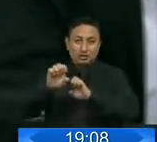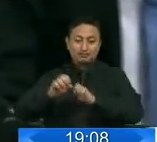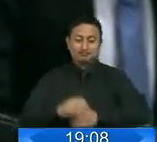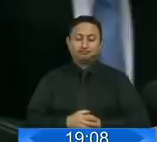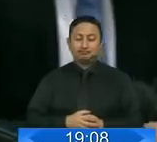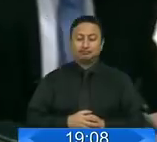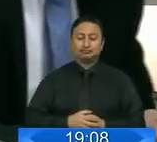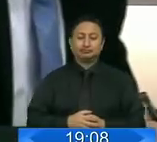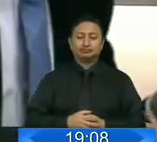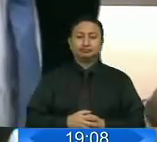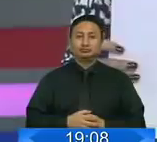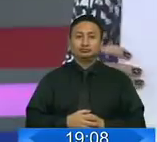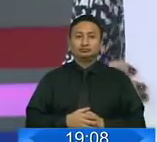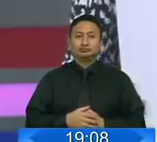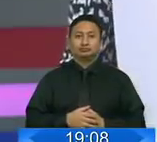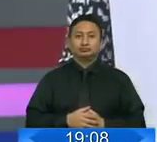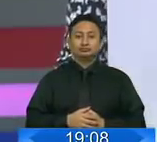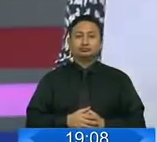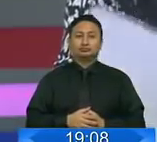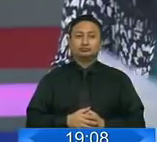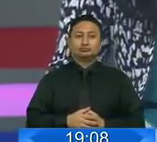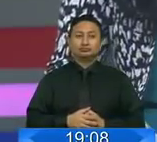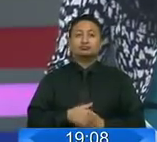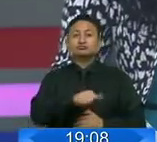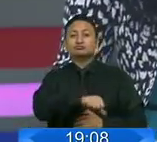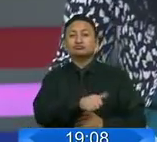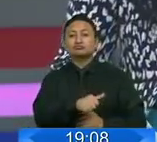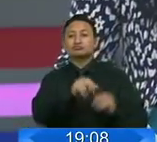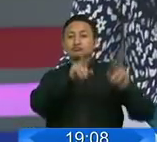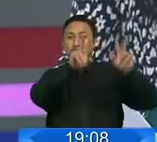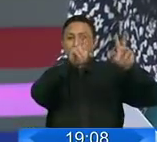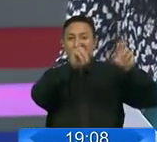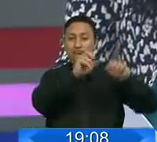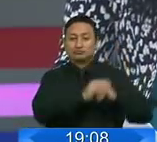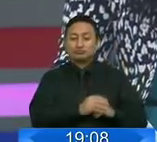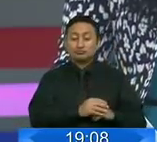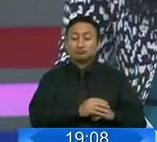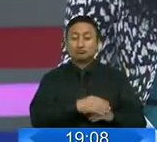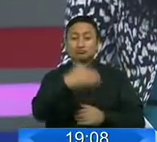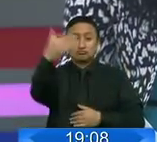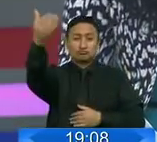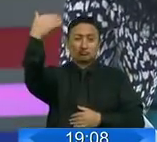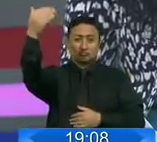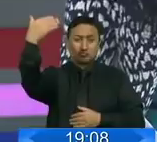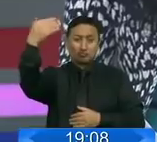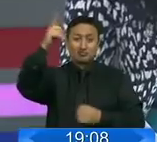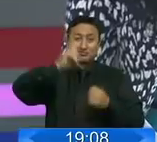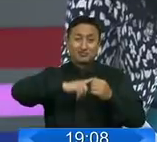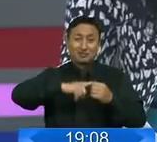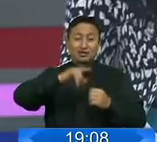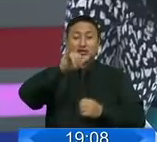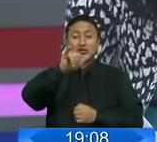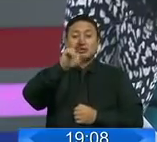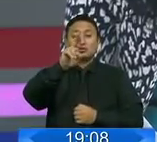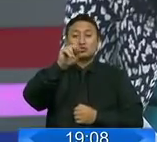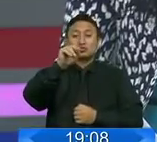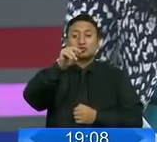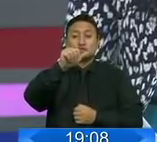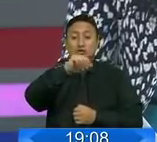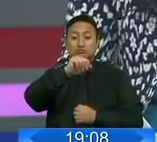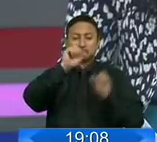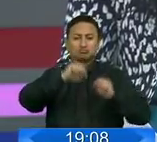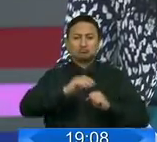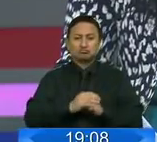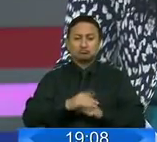Héctor Romero. En otro ámbito de la información, el alcalde electo Jorge Yunda anticipó algunos nombres de los funcionarios